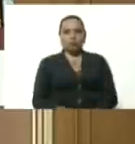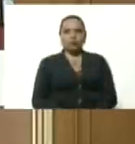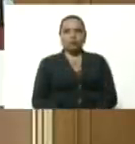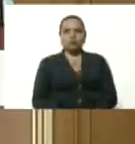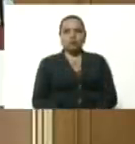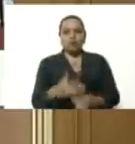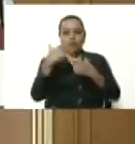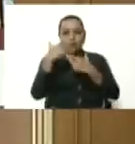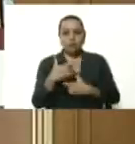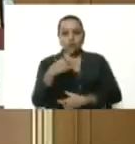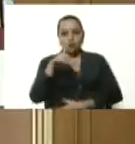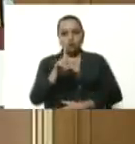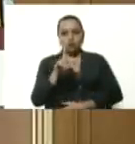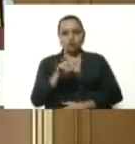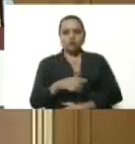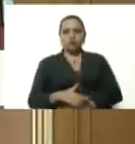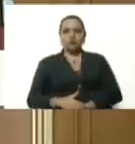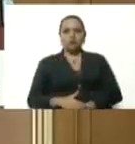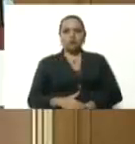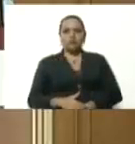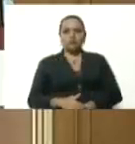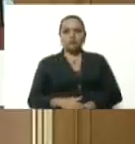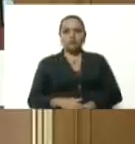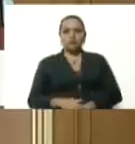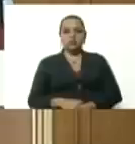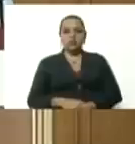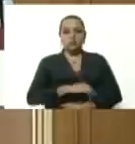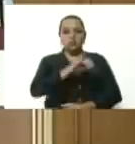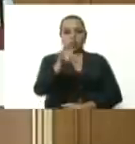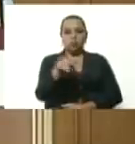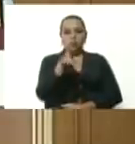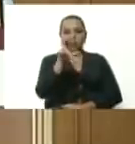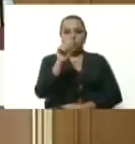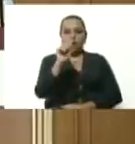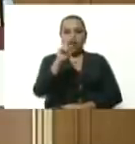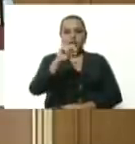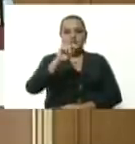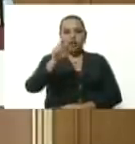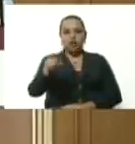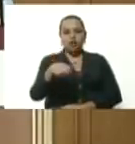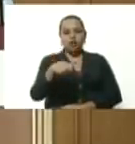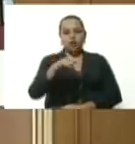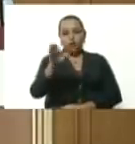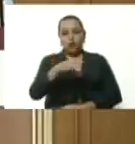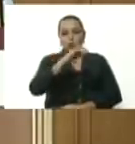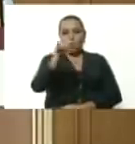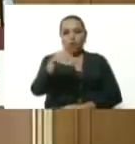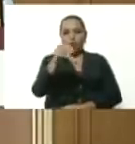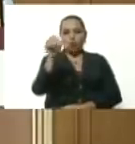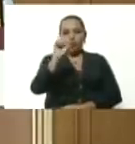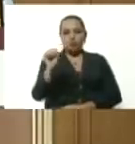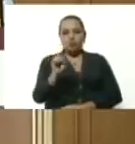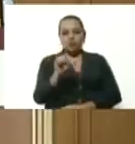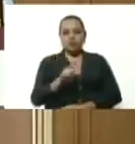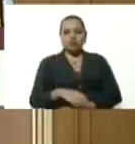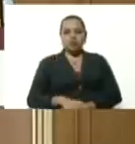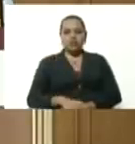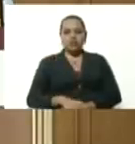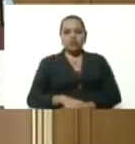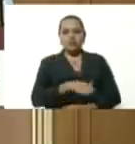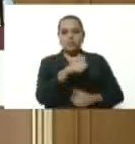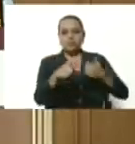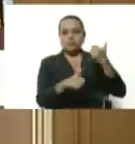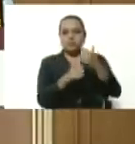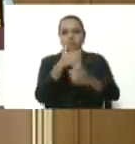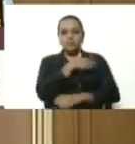de uno de sus magistrados, Juan José Mendoza, vicepresidente del Tribunal Supremo de Justicia.